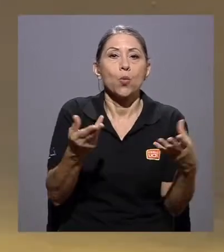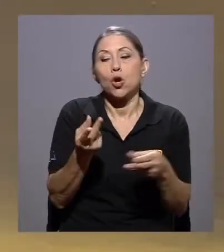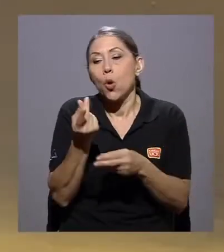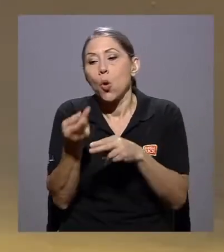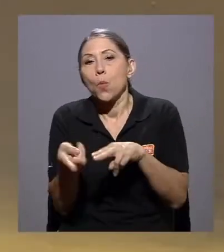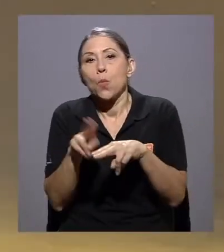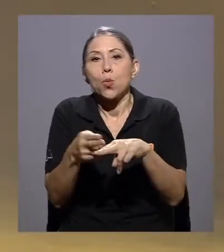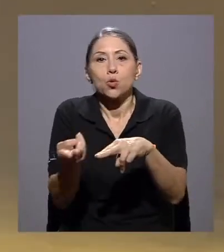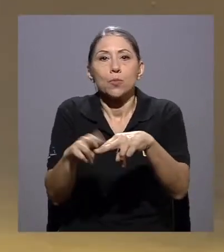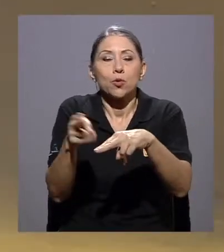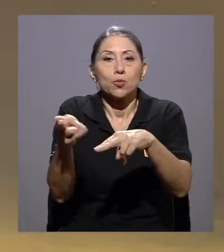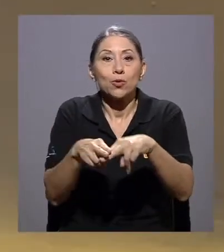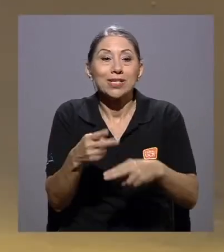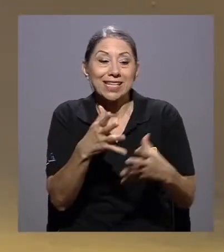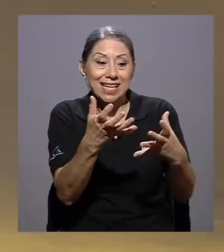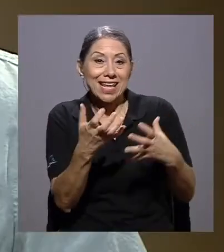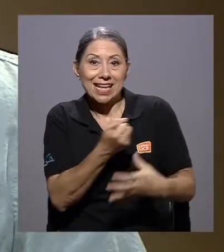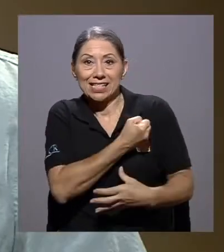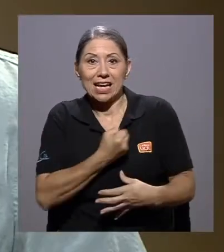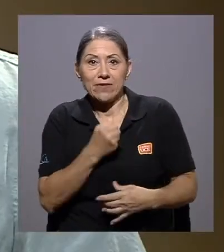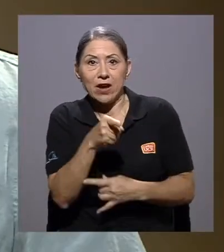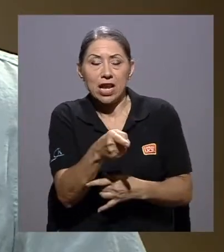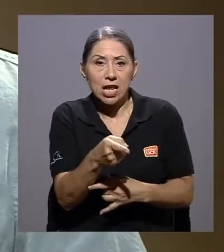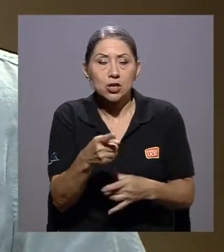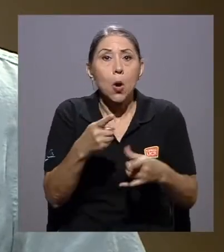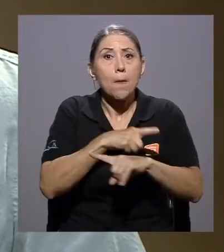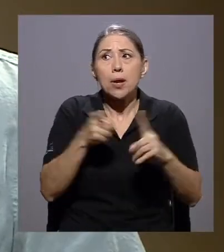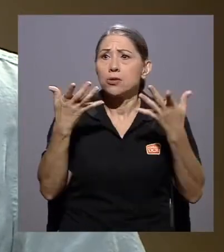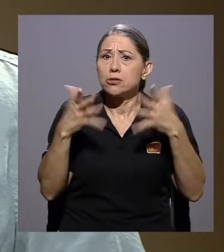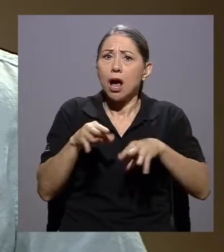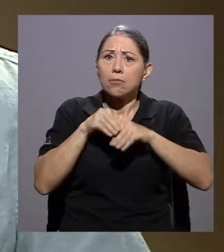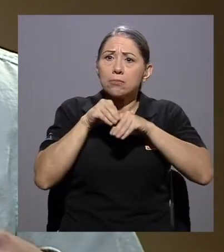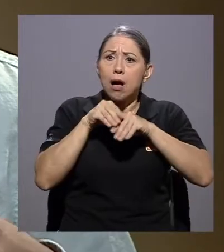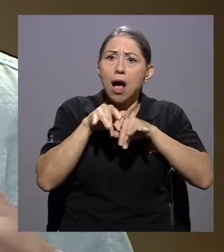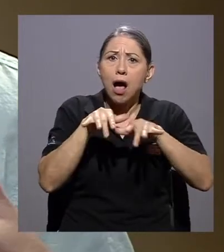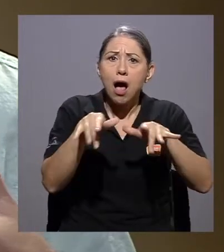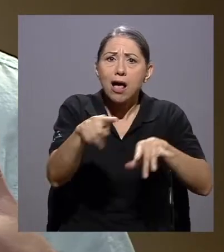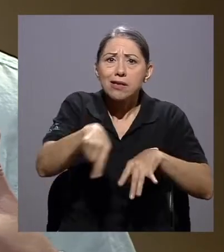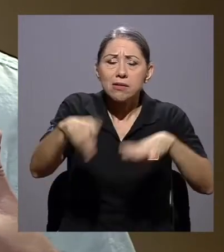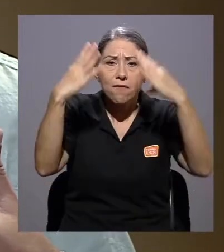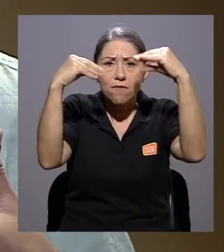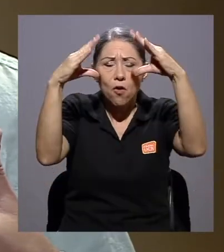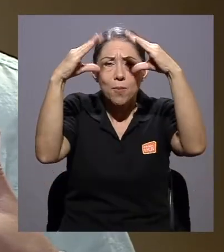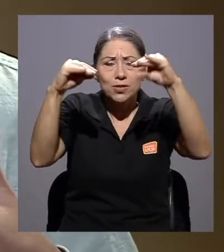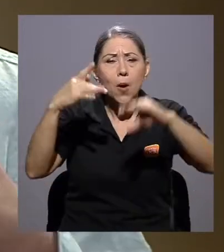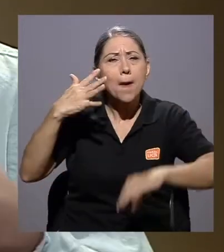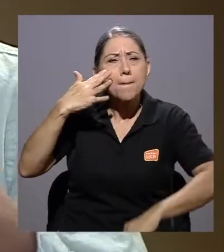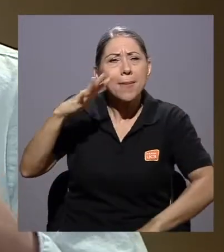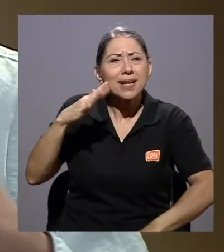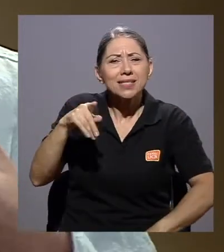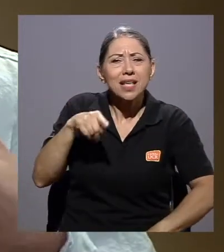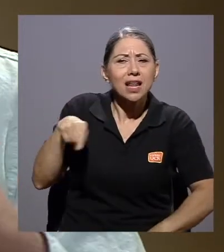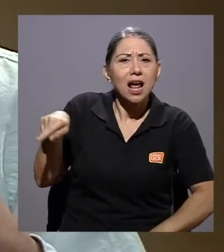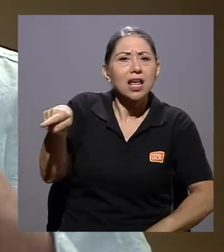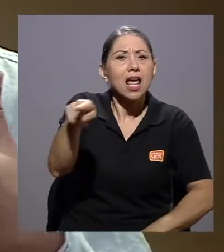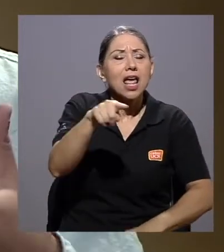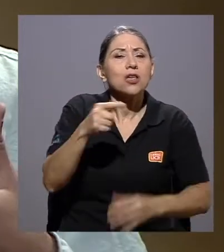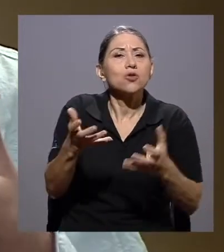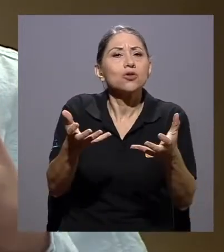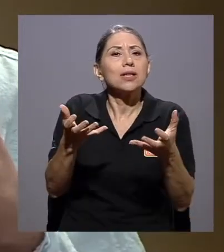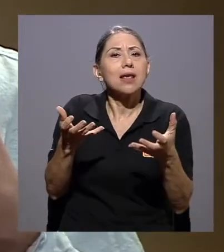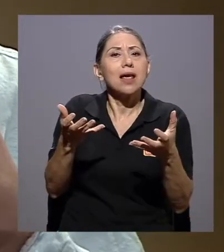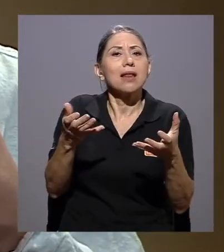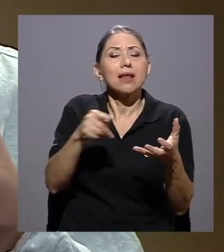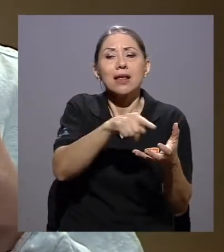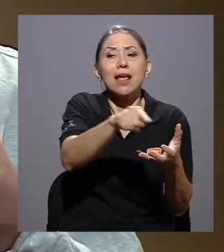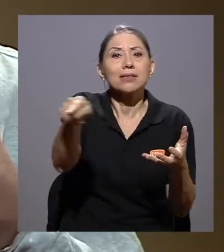Es un lenguaje que ha calado muy hondo, tanto así que pareciera que lo que nos dan a soñar a los demás y lo